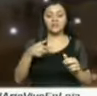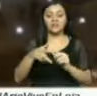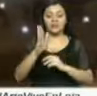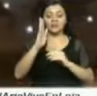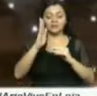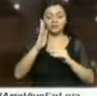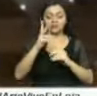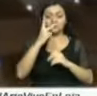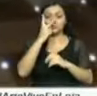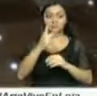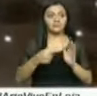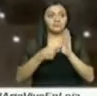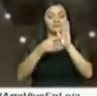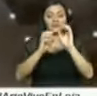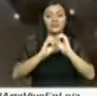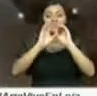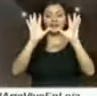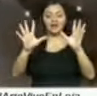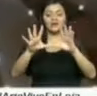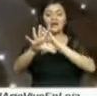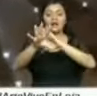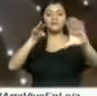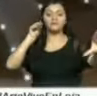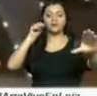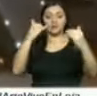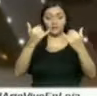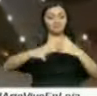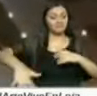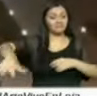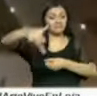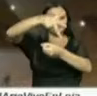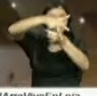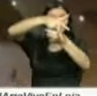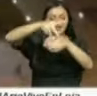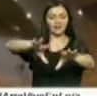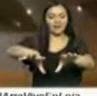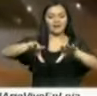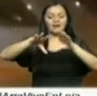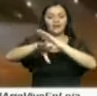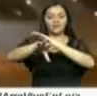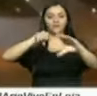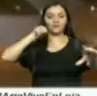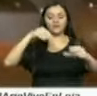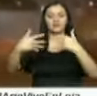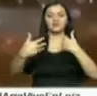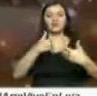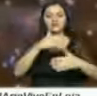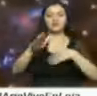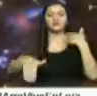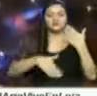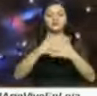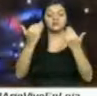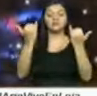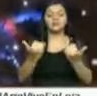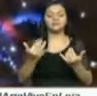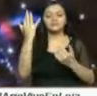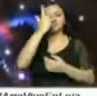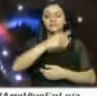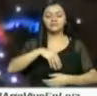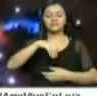dicen todo, estamos viendo los exteriores de este teatro. Sin duda es un teatro hermoso y